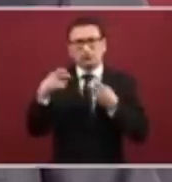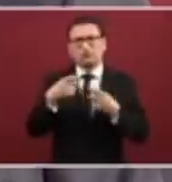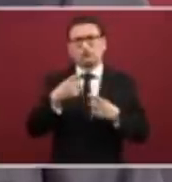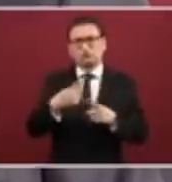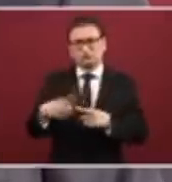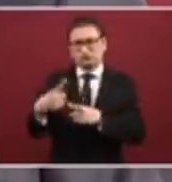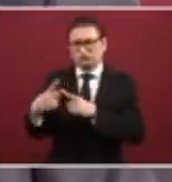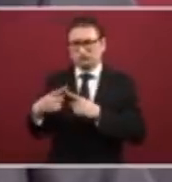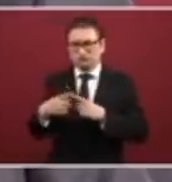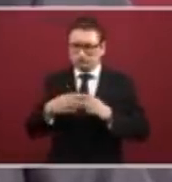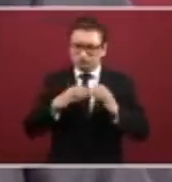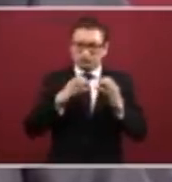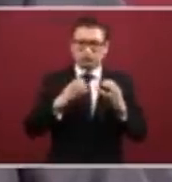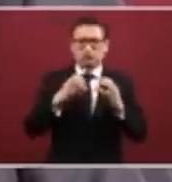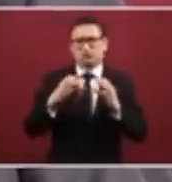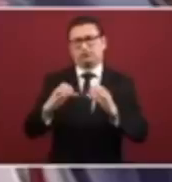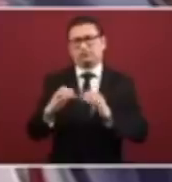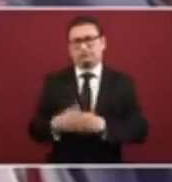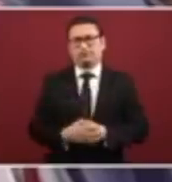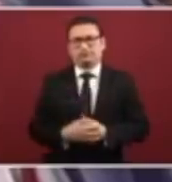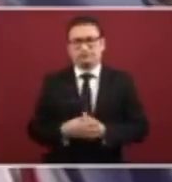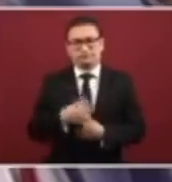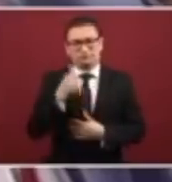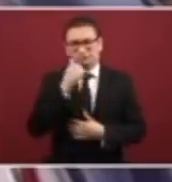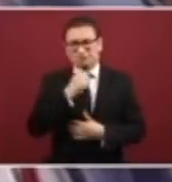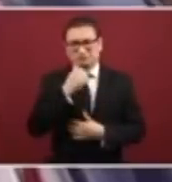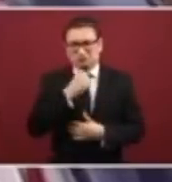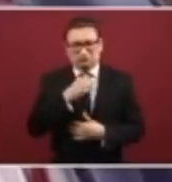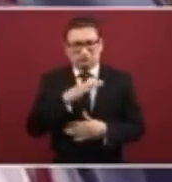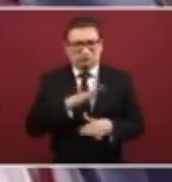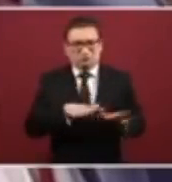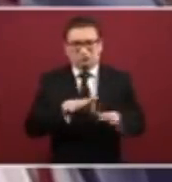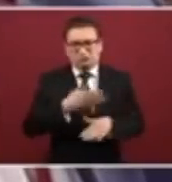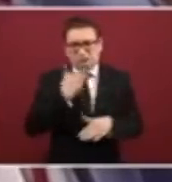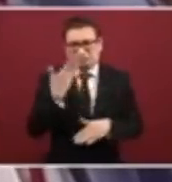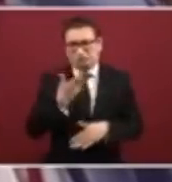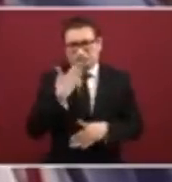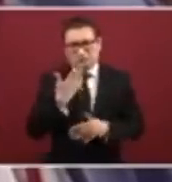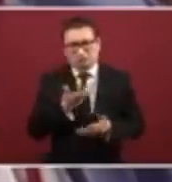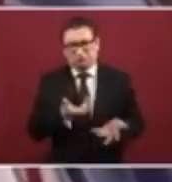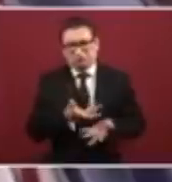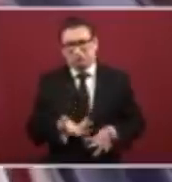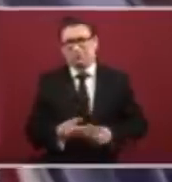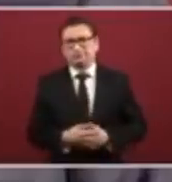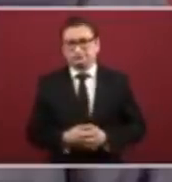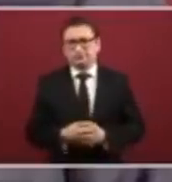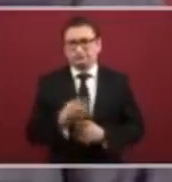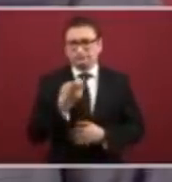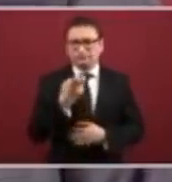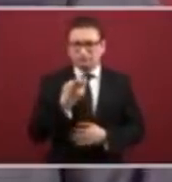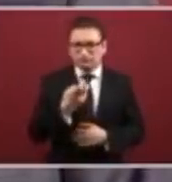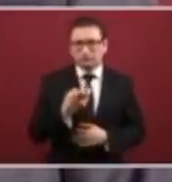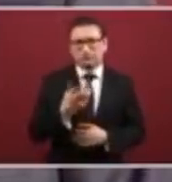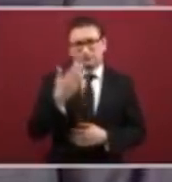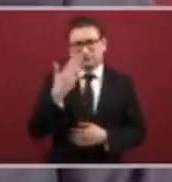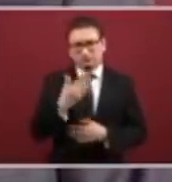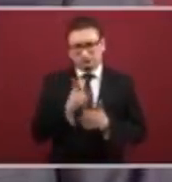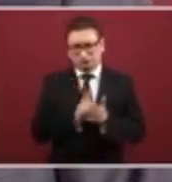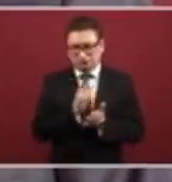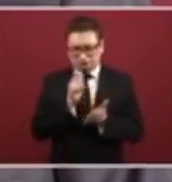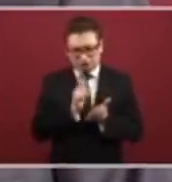como suele suceder, y que de conformidad con la